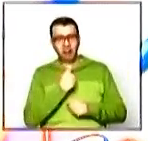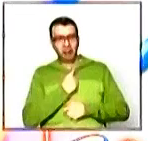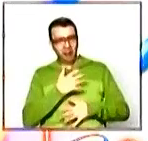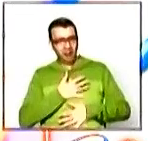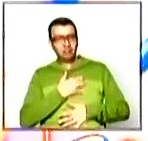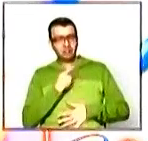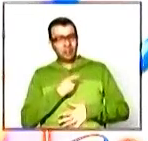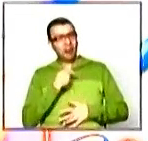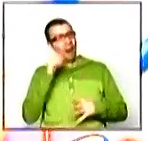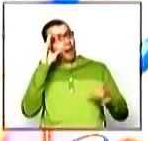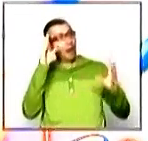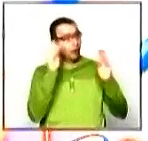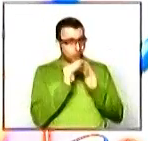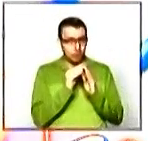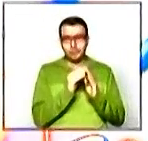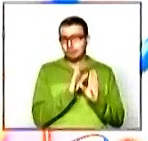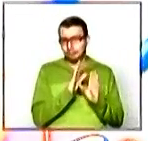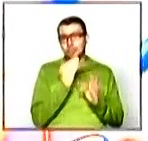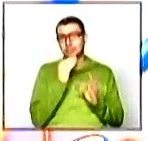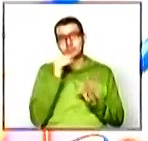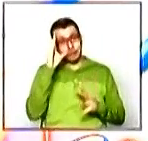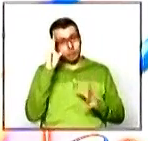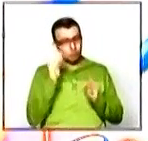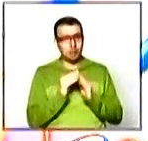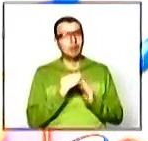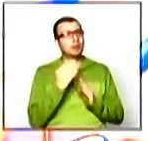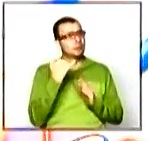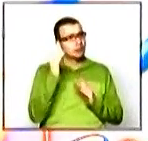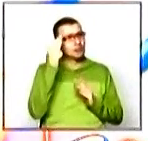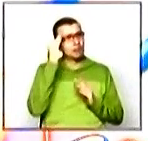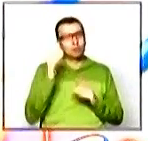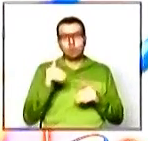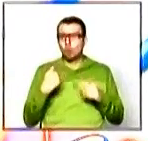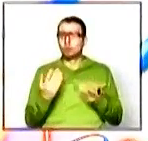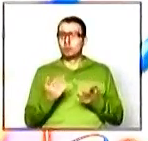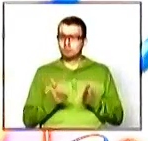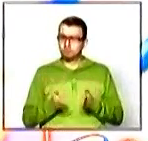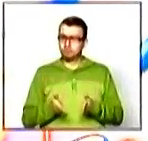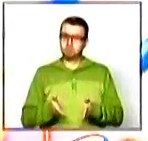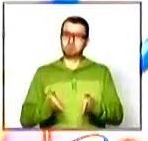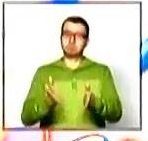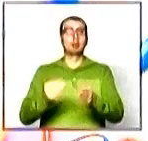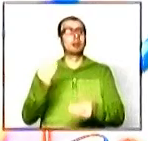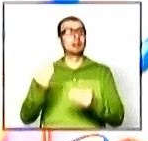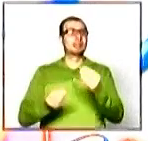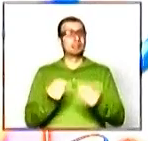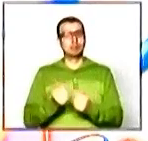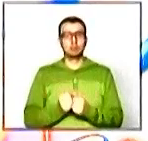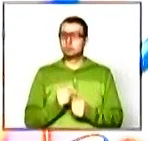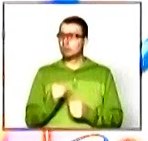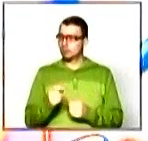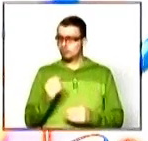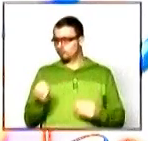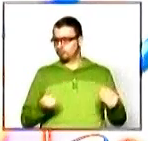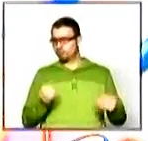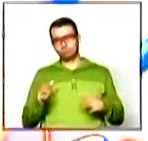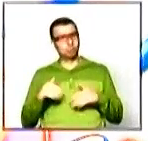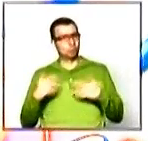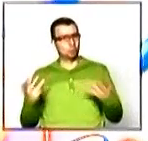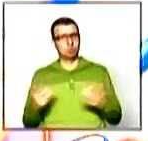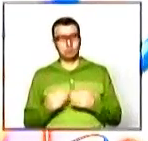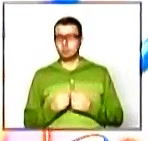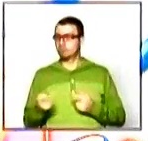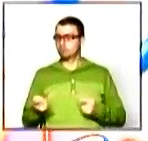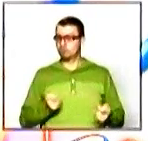acuerdos, nuestra alma ya tiene un derrotero sobre cómo va a vivir, qué elecciones debe tomar para poder generar un